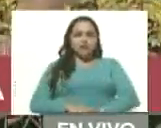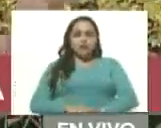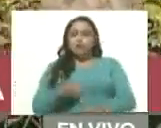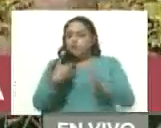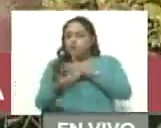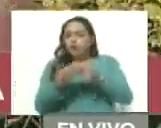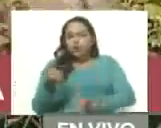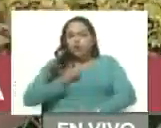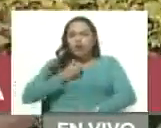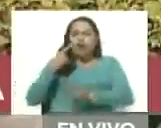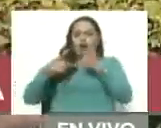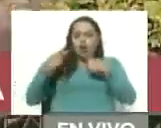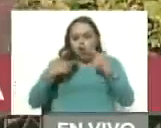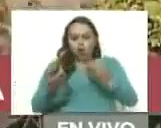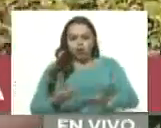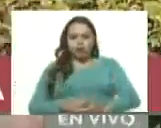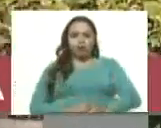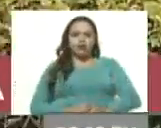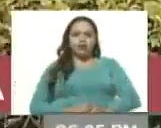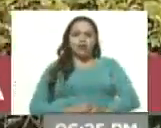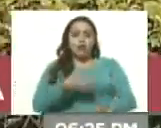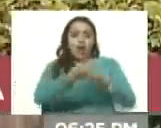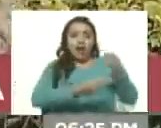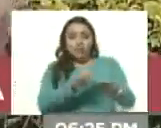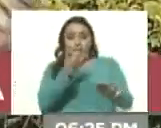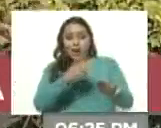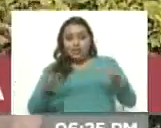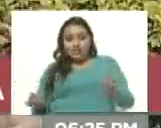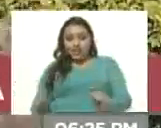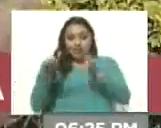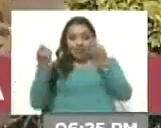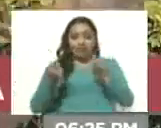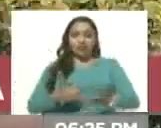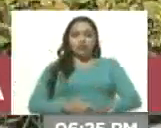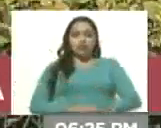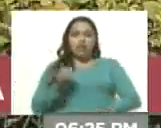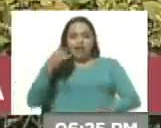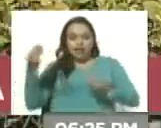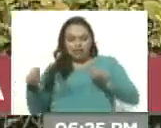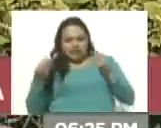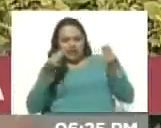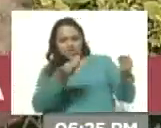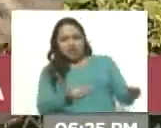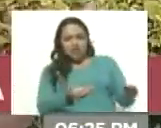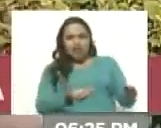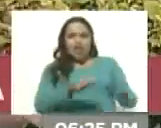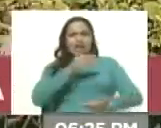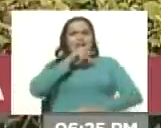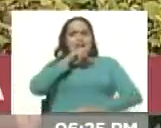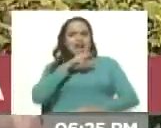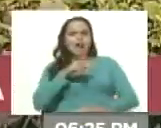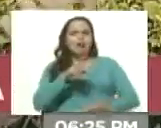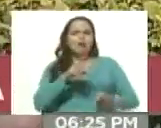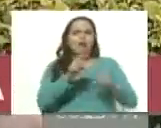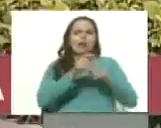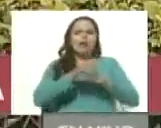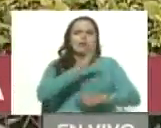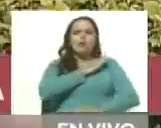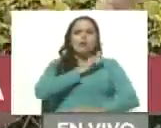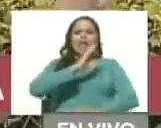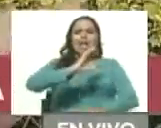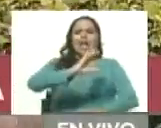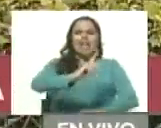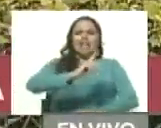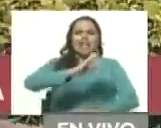entonces lo que hacemos es estar rescatando se está trayendo hablando el quechua estamos trayendo a las costumbres